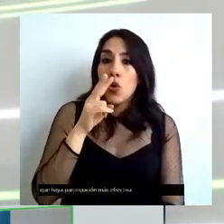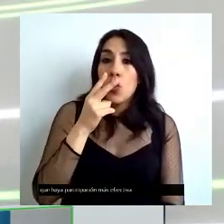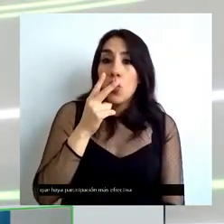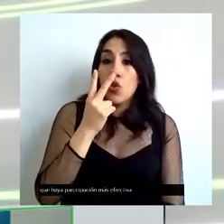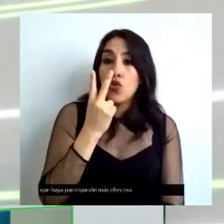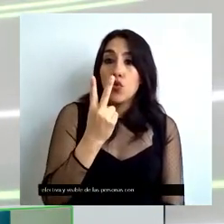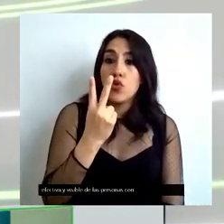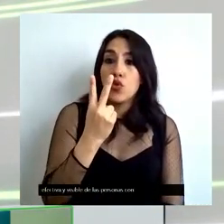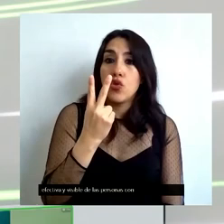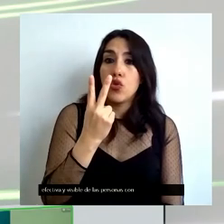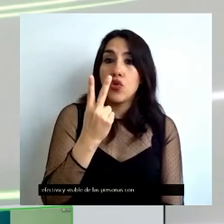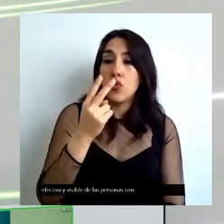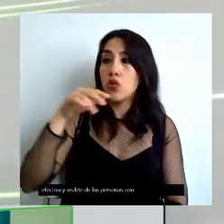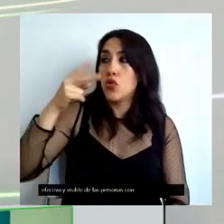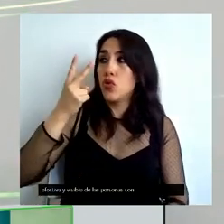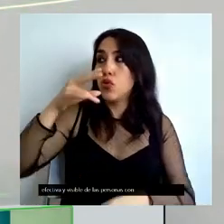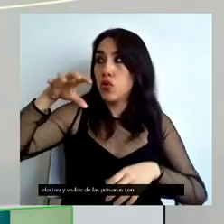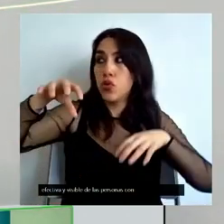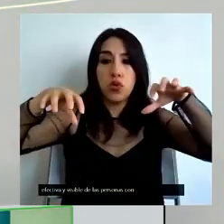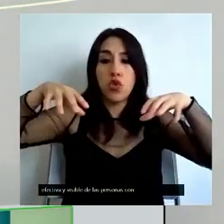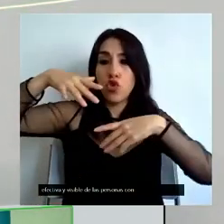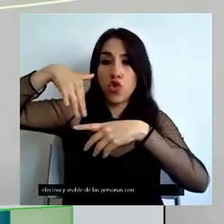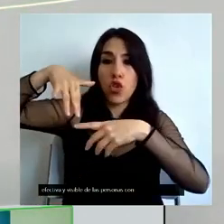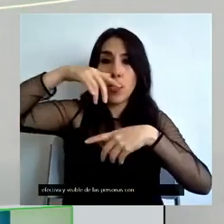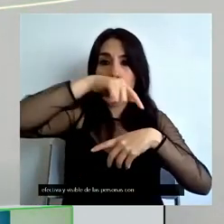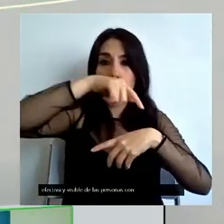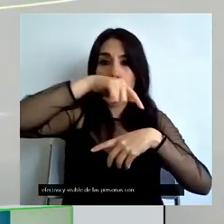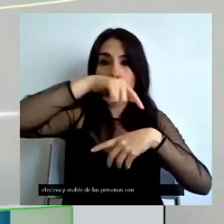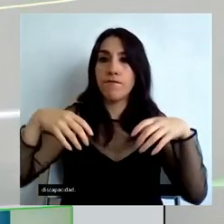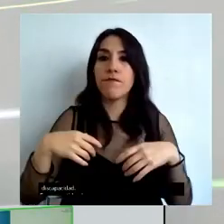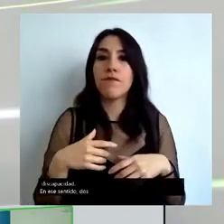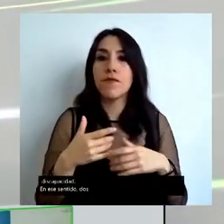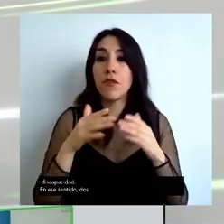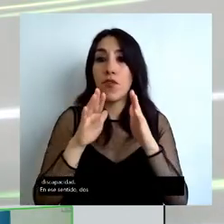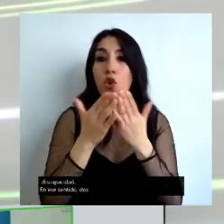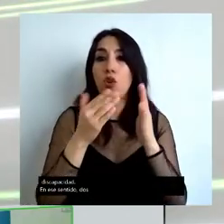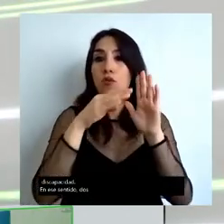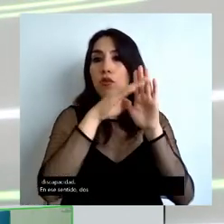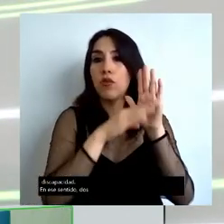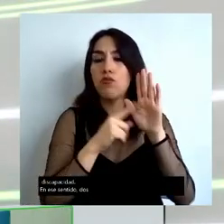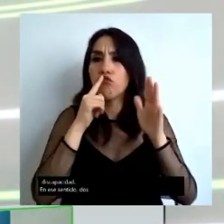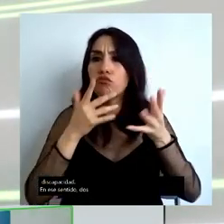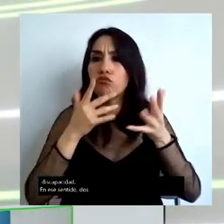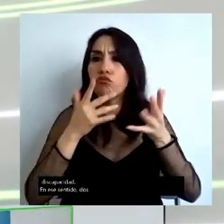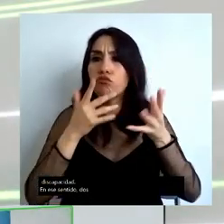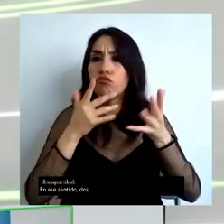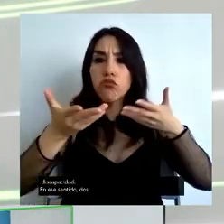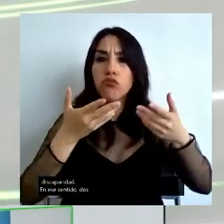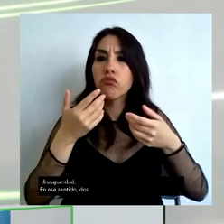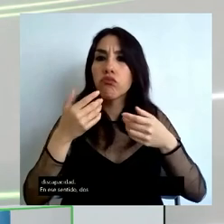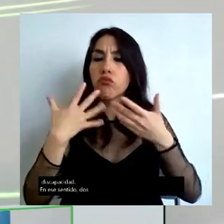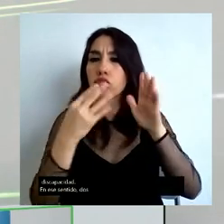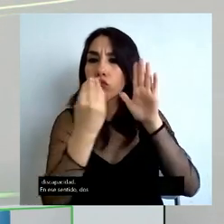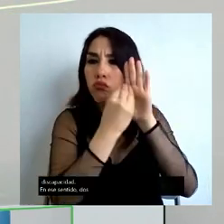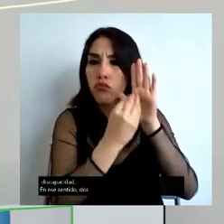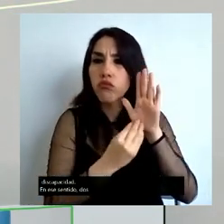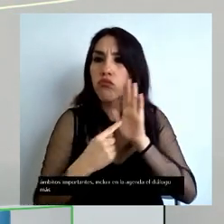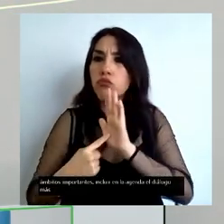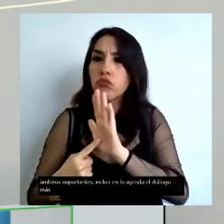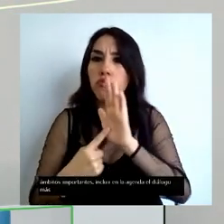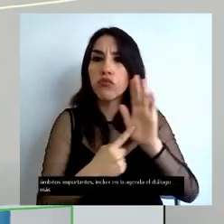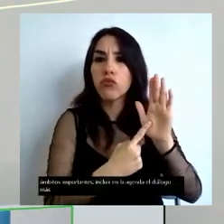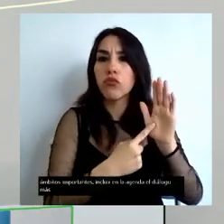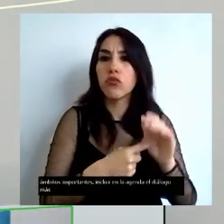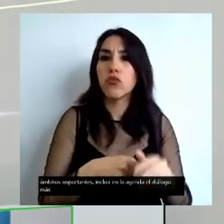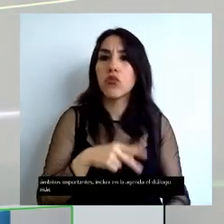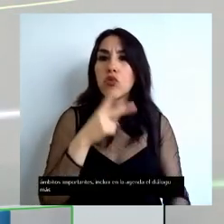la agenda del diálogo más visiblemente el tema, y segundo, también permitir que haya posibilidades